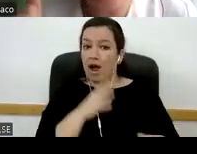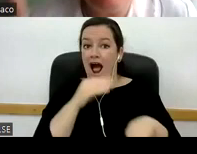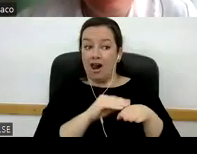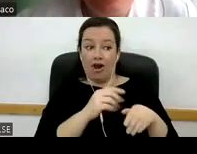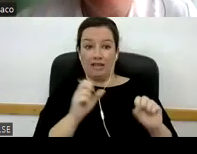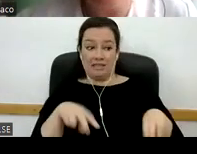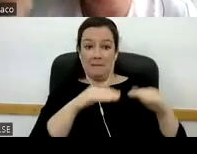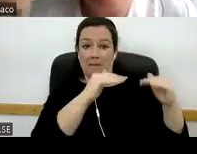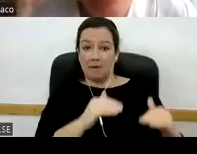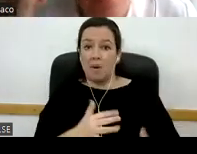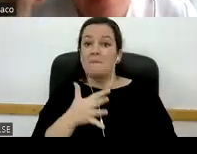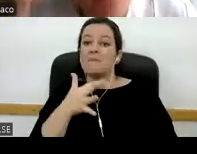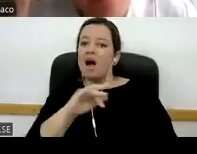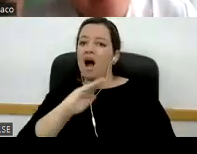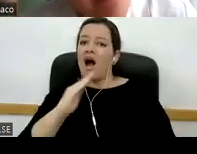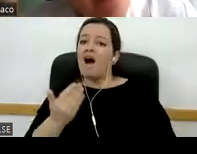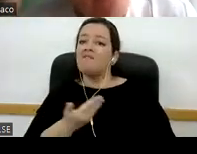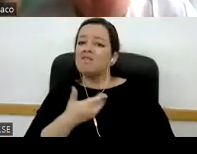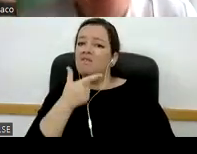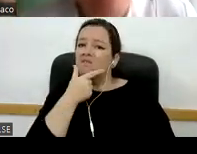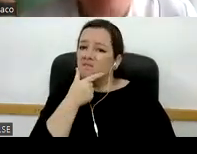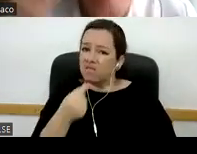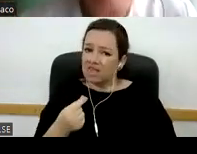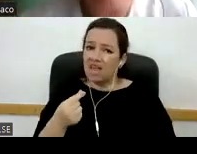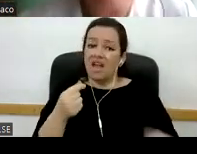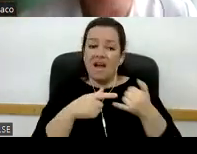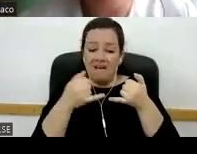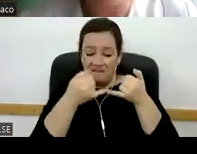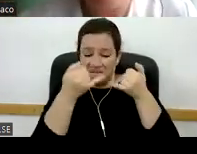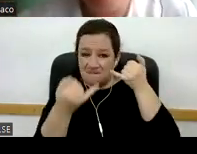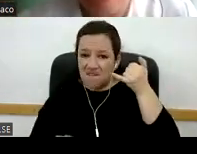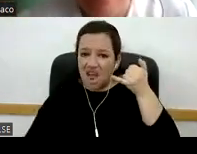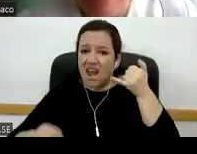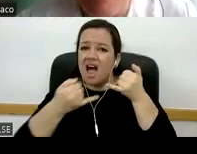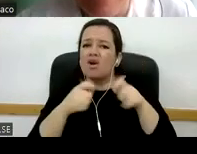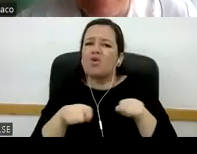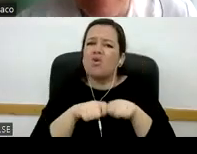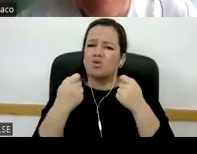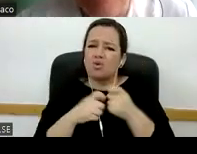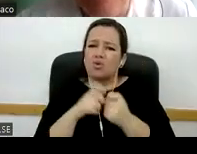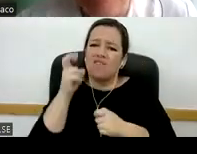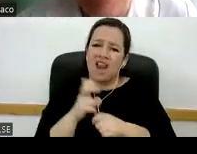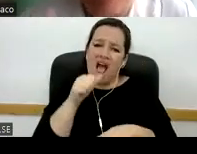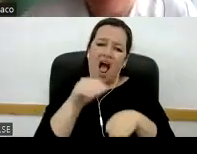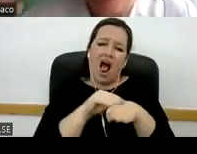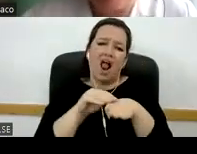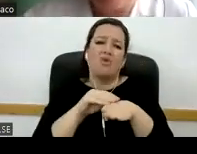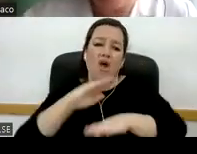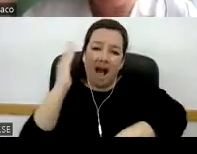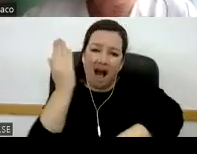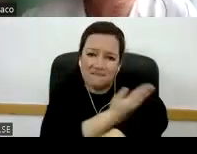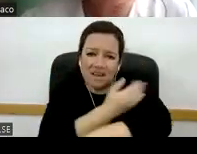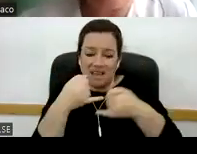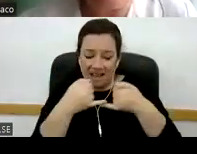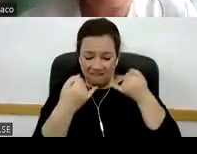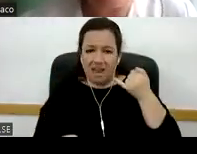comporta deterioro del riesgo, o sea, deterioro de las arterias y las venas acaban afectándose, los